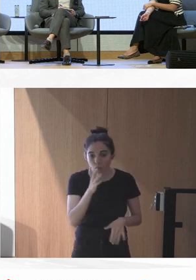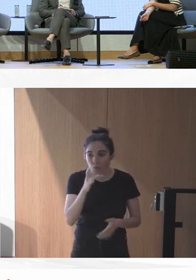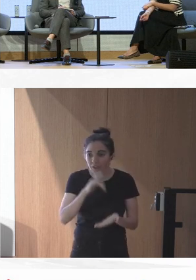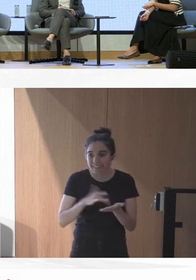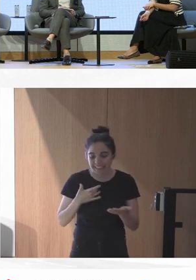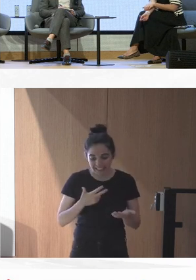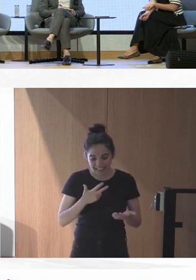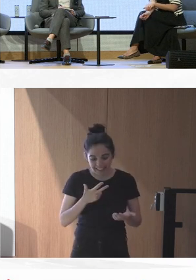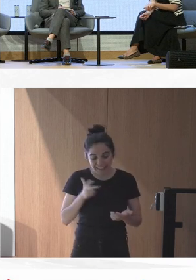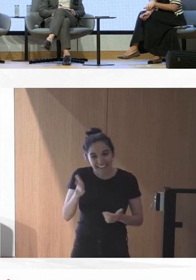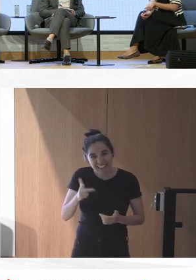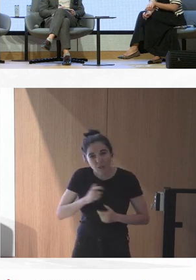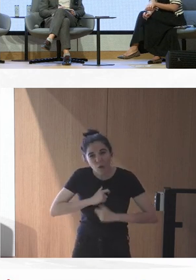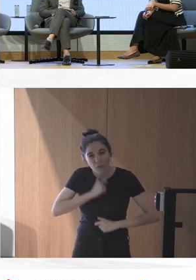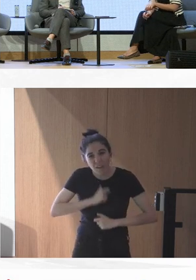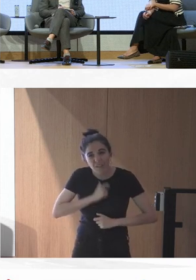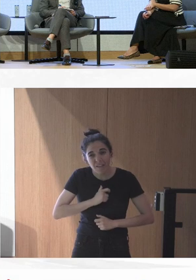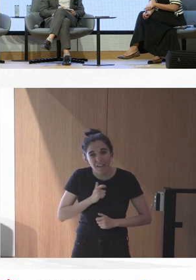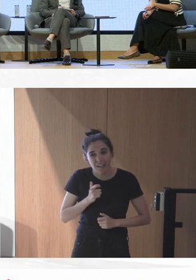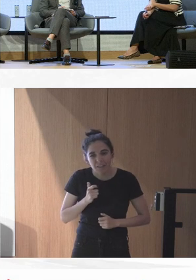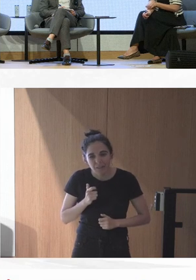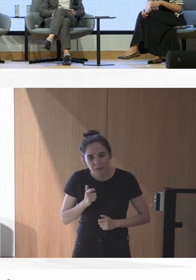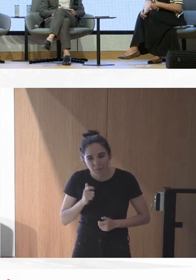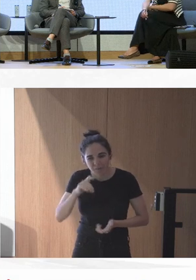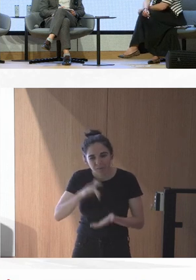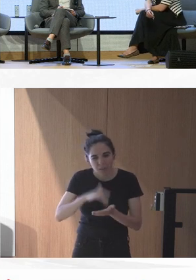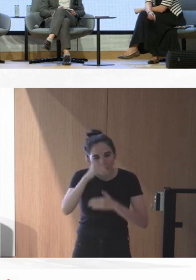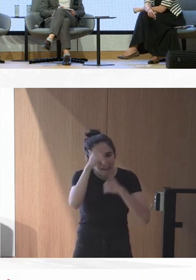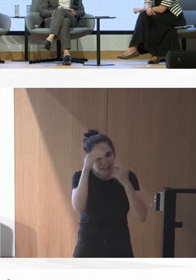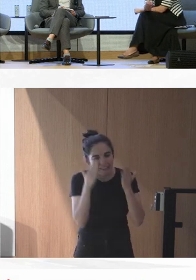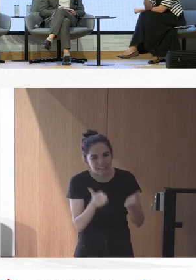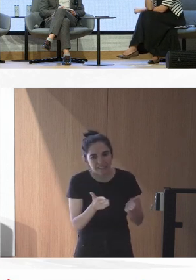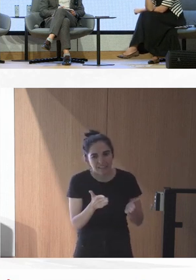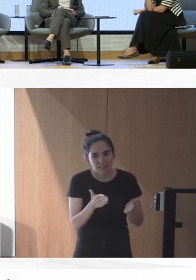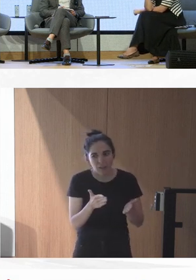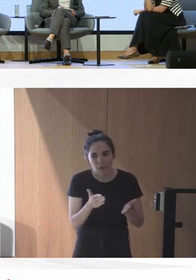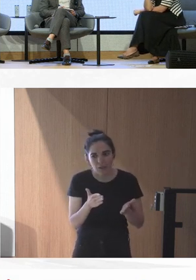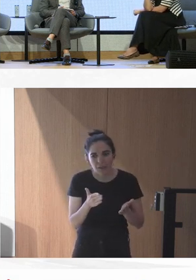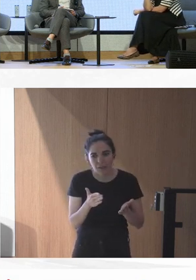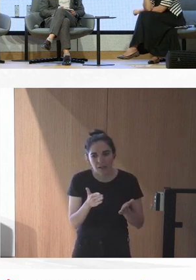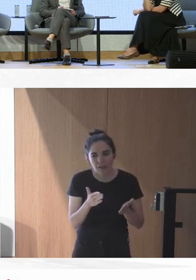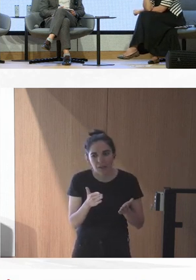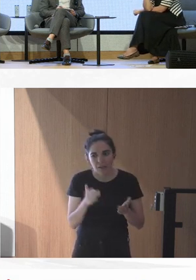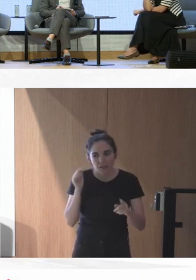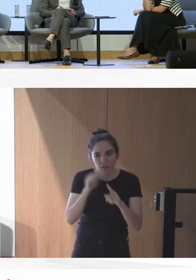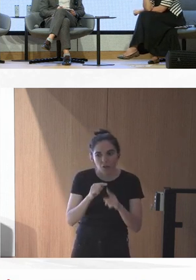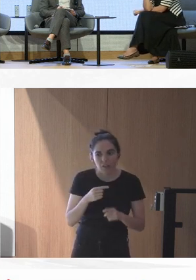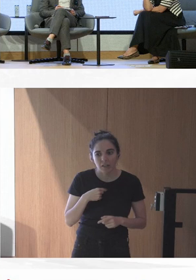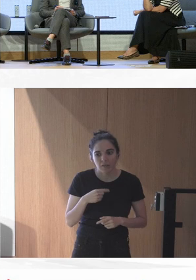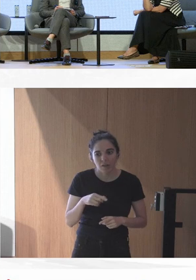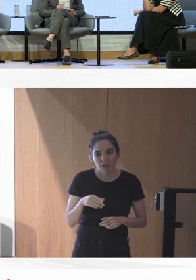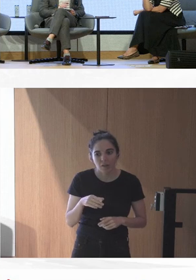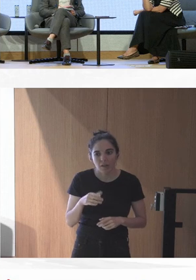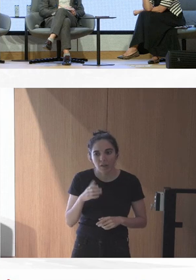derecho civil, existe una gran resistencia de los civilistas en relación a aceptar en el fondo una modalidad diferente, que no es